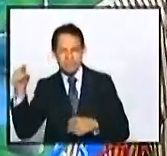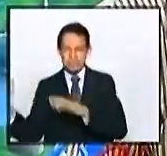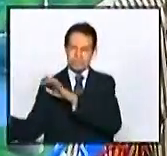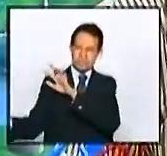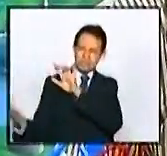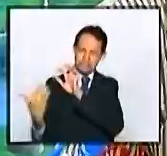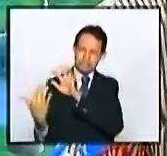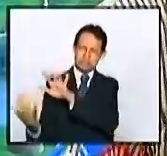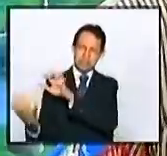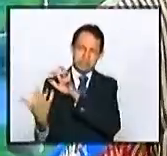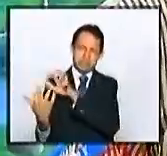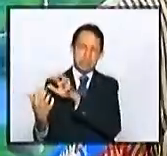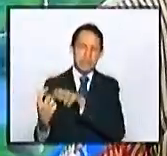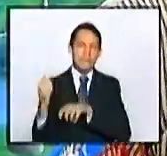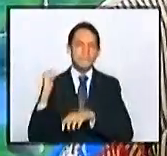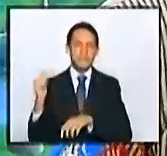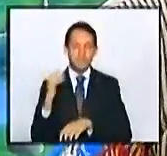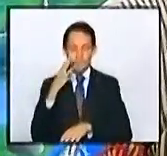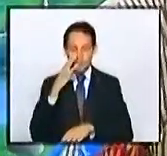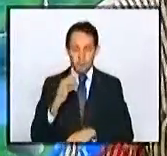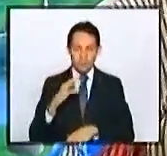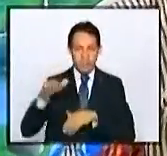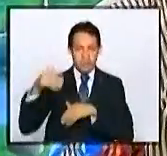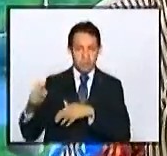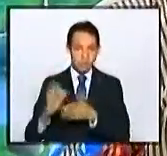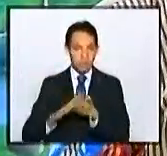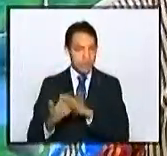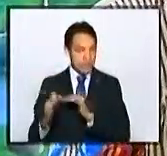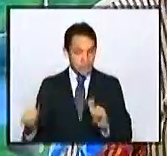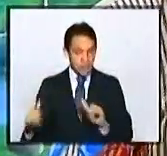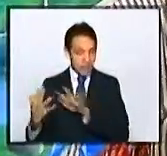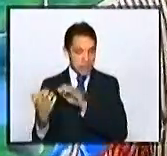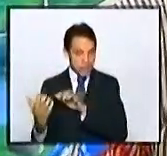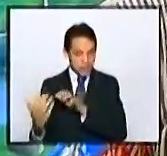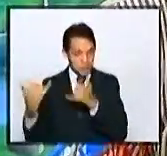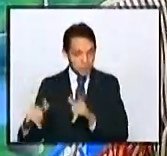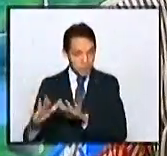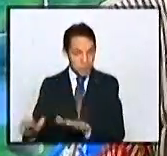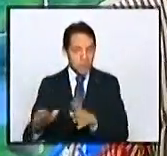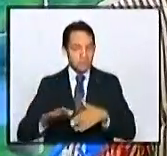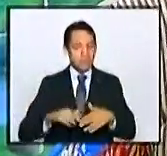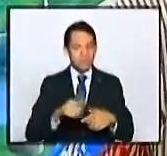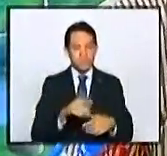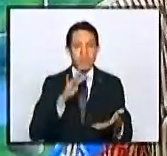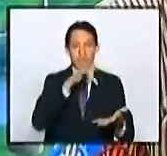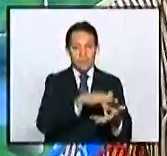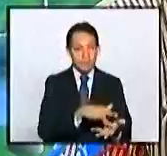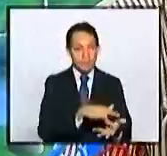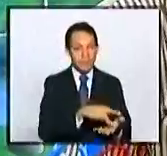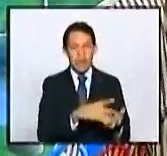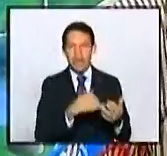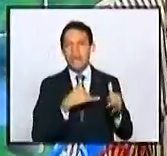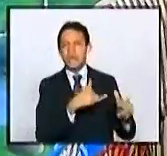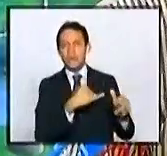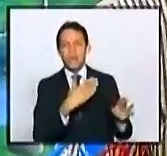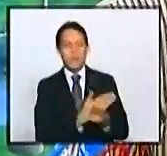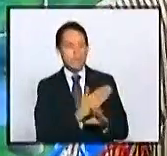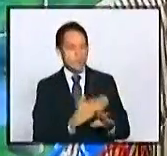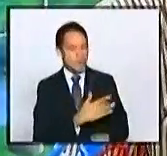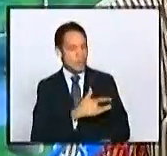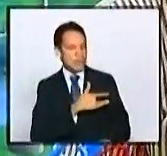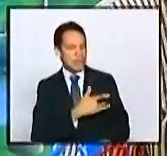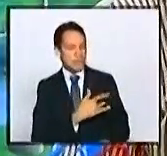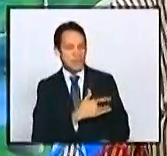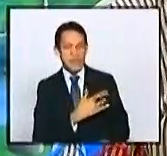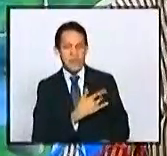y él empezó a reflexionar sobre ello porque también encontró que gente que estuvo expuesta a esas mismas circunstancias reaccionó